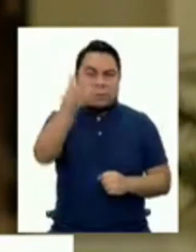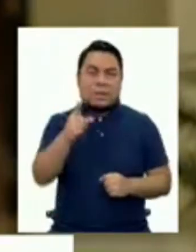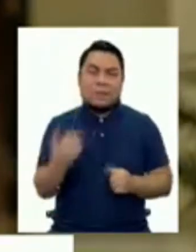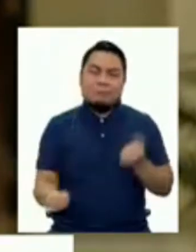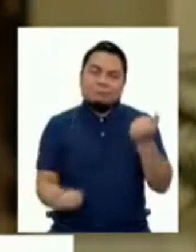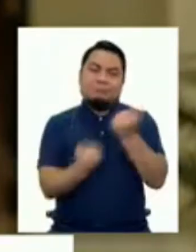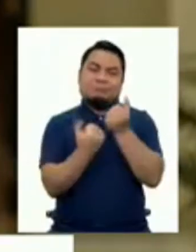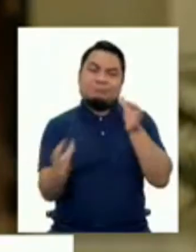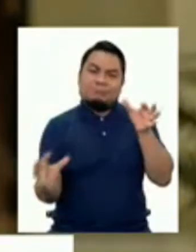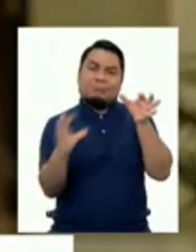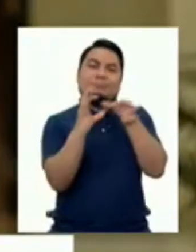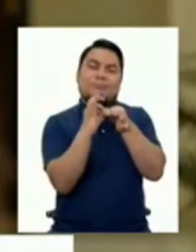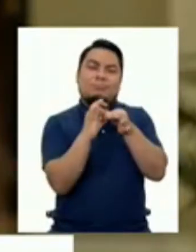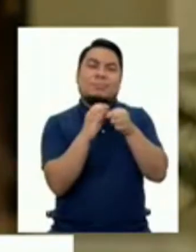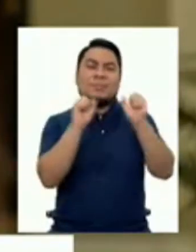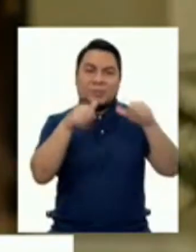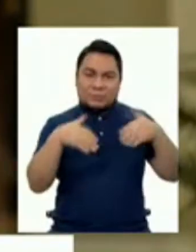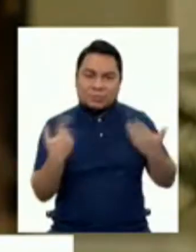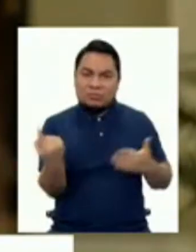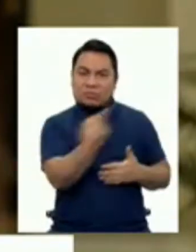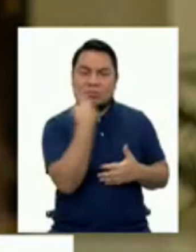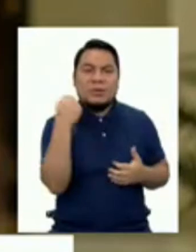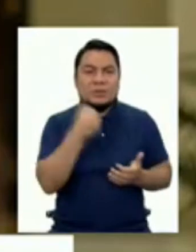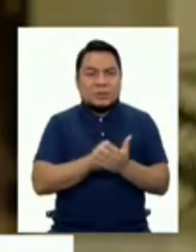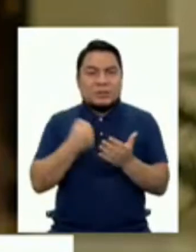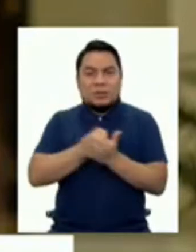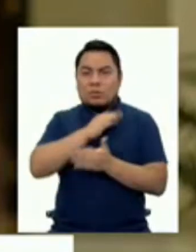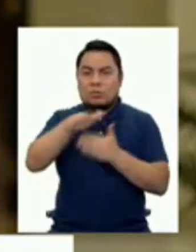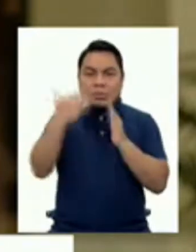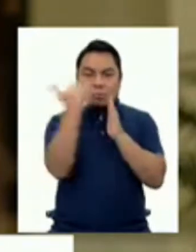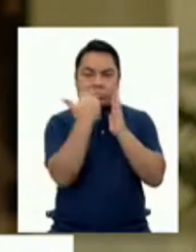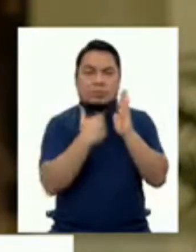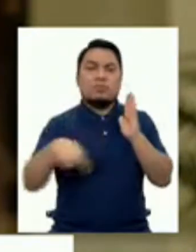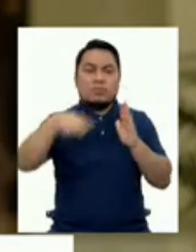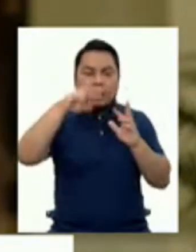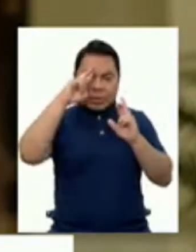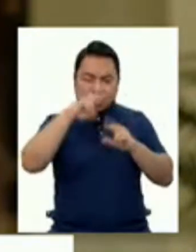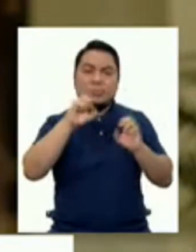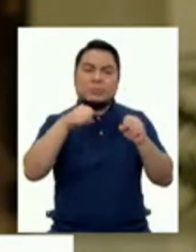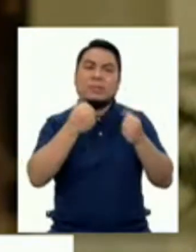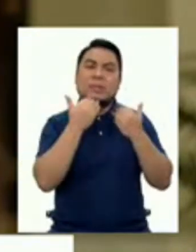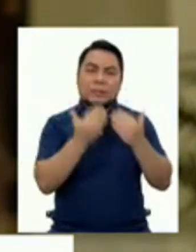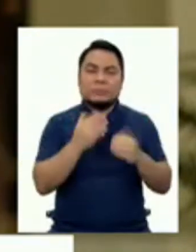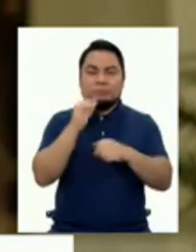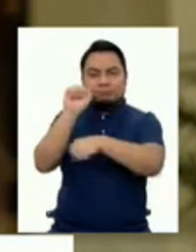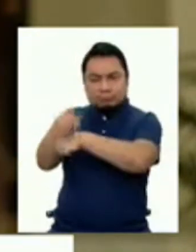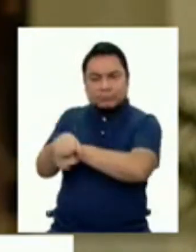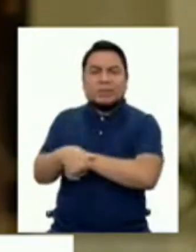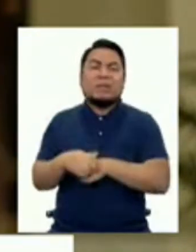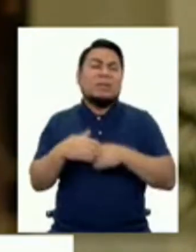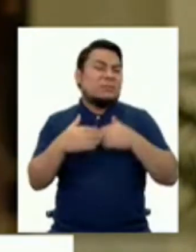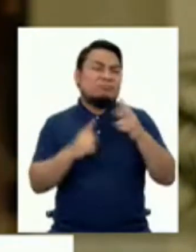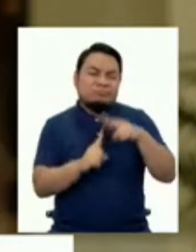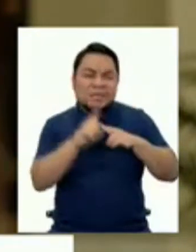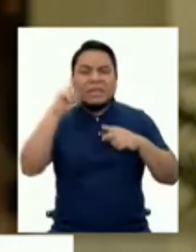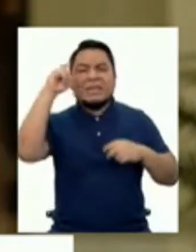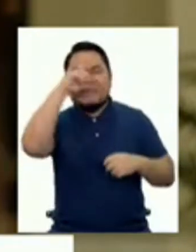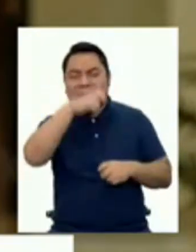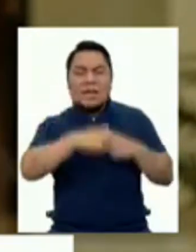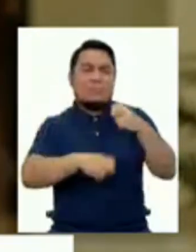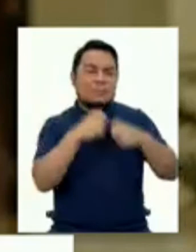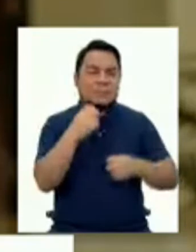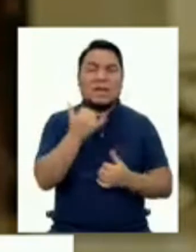aliados para la implementación de todas las medidas, con las dificultades, con los problemas, con